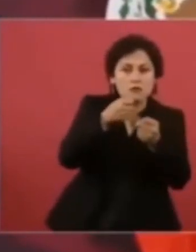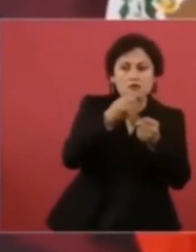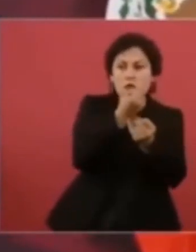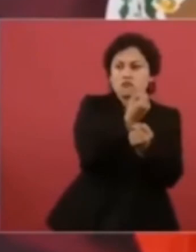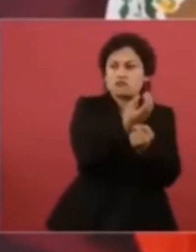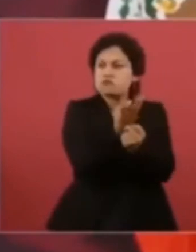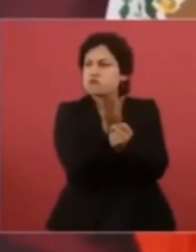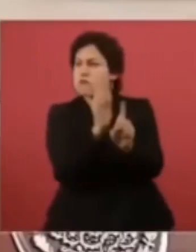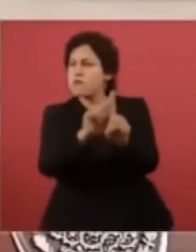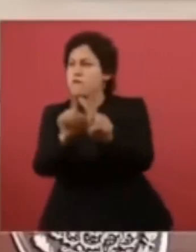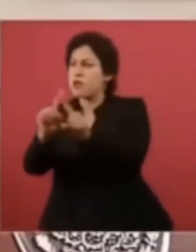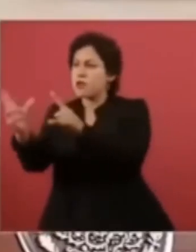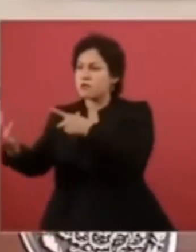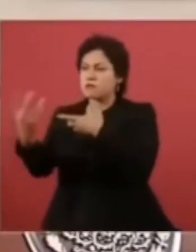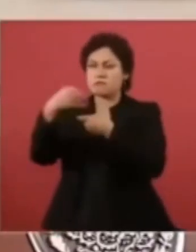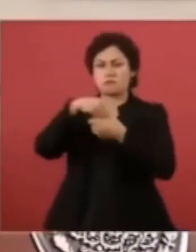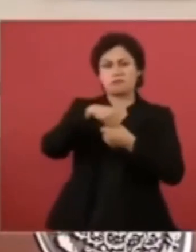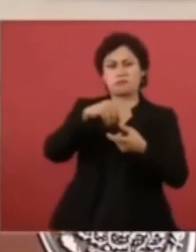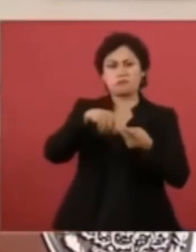plural, profesional,